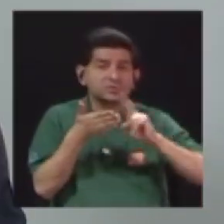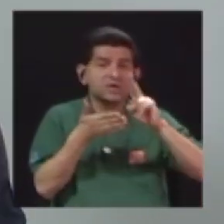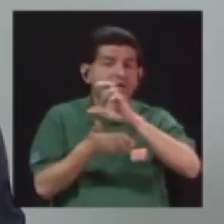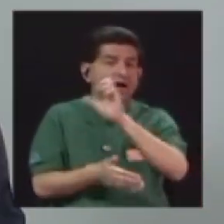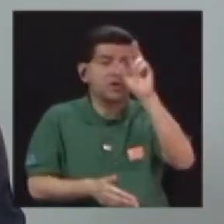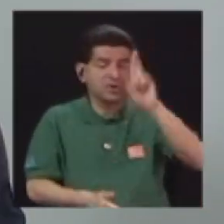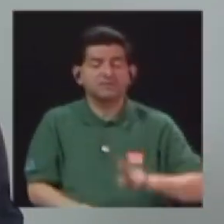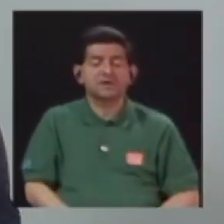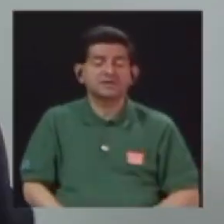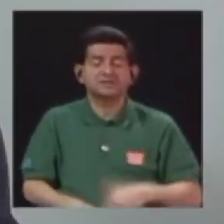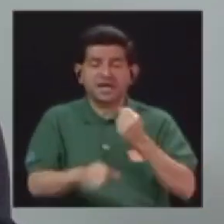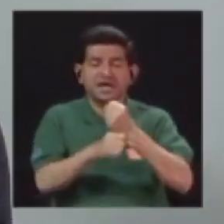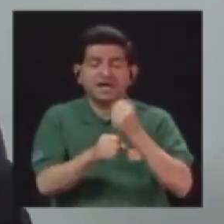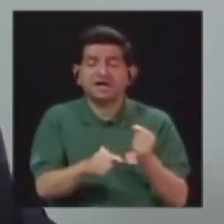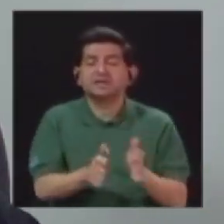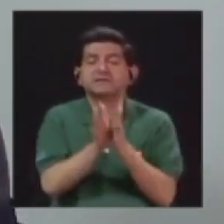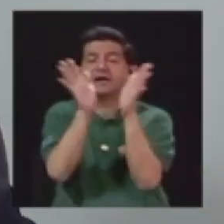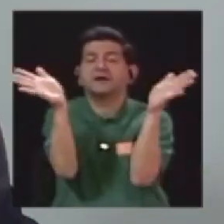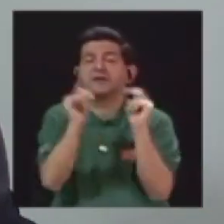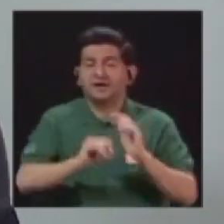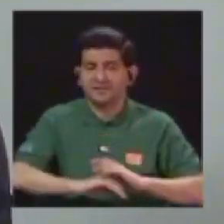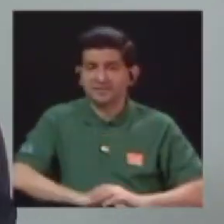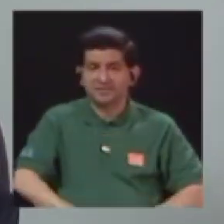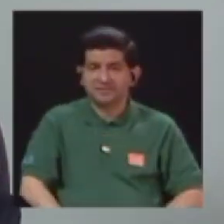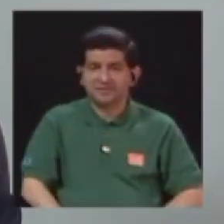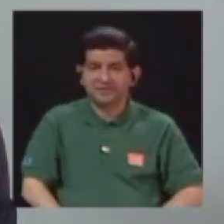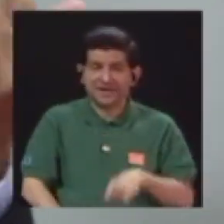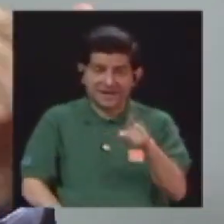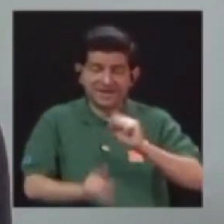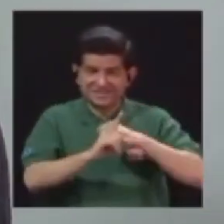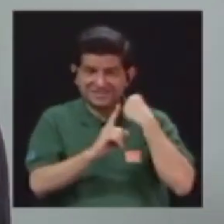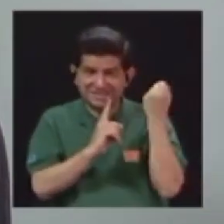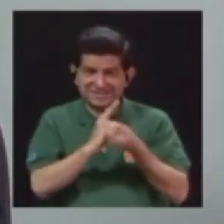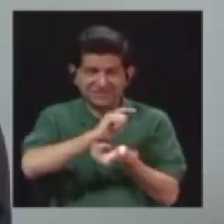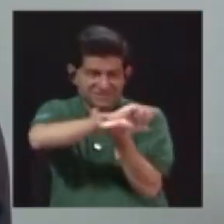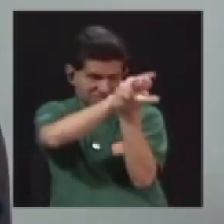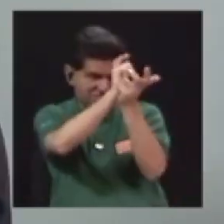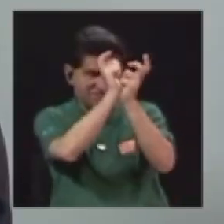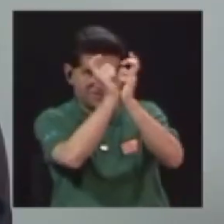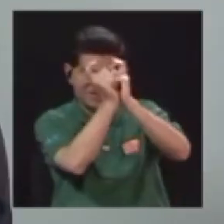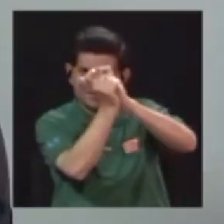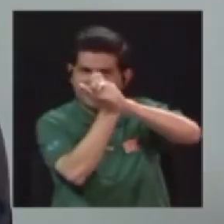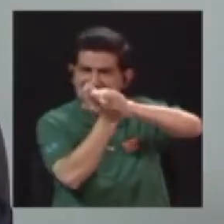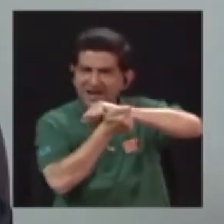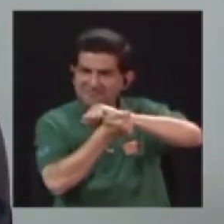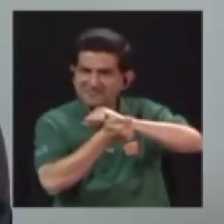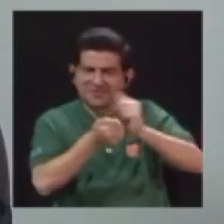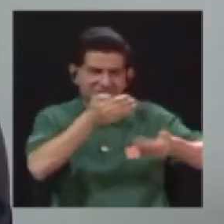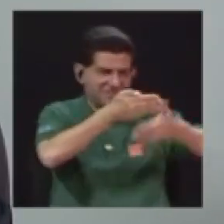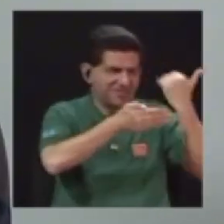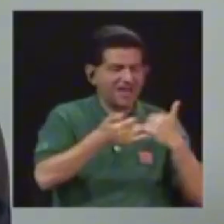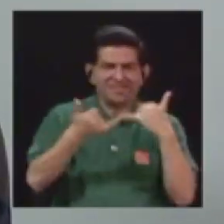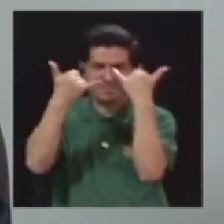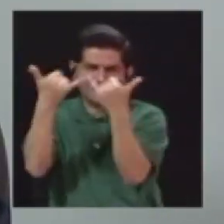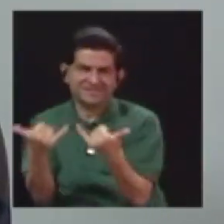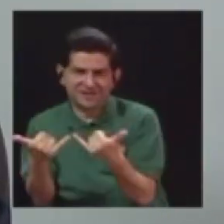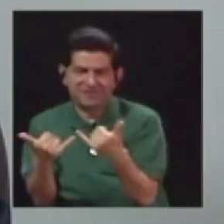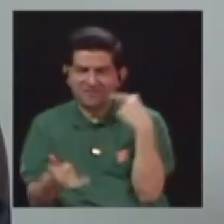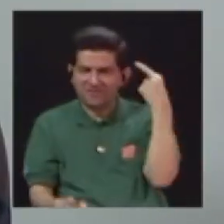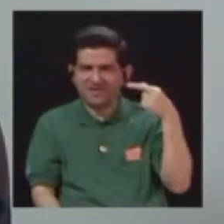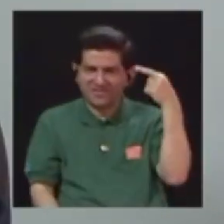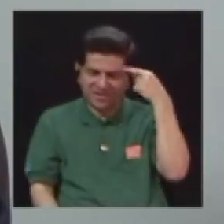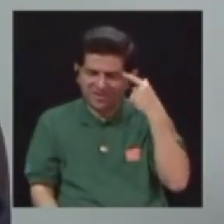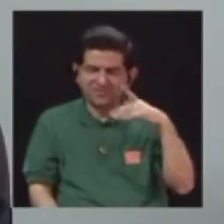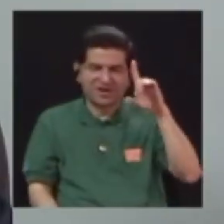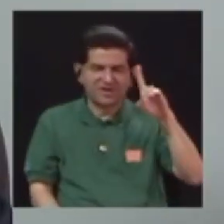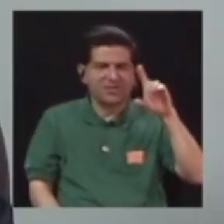mientras desempeñan puestos públicos, de manera que esa es una cosa que ha cambiado de entonces a ahora, del gobierno de don